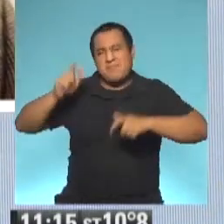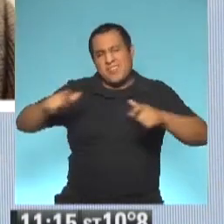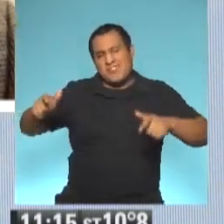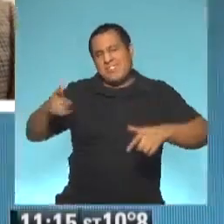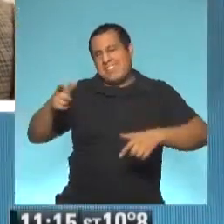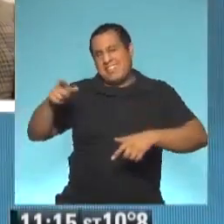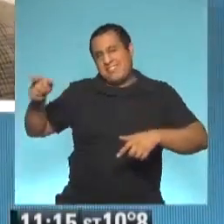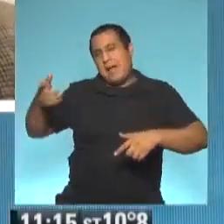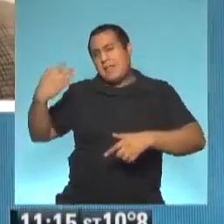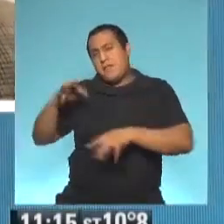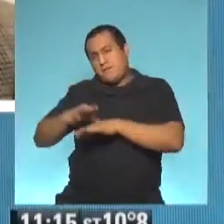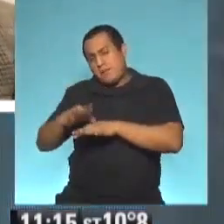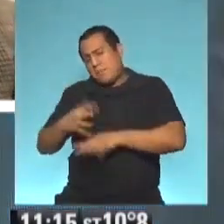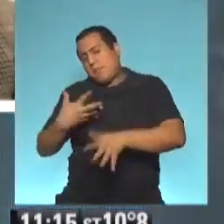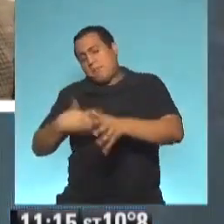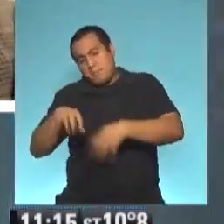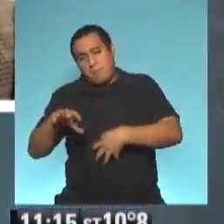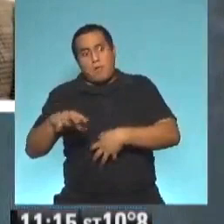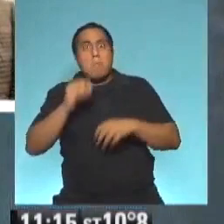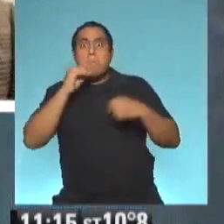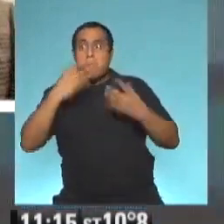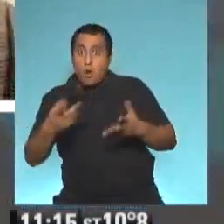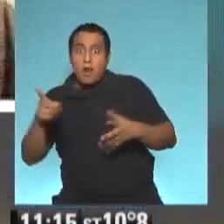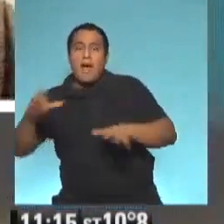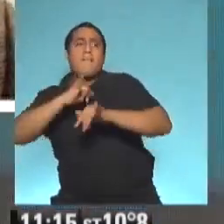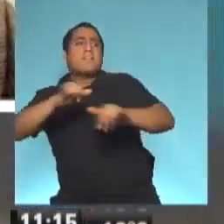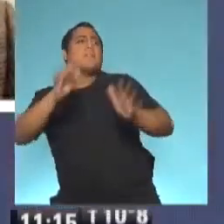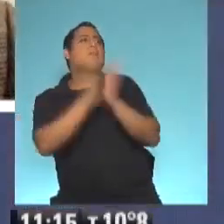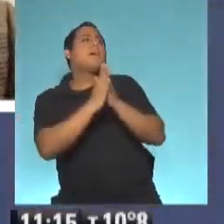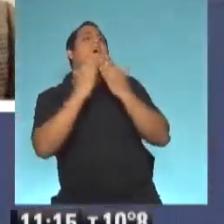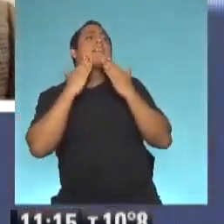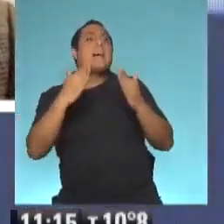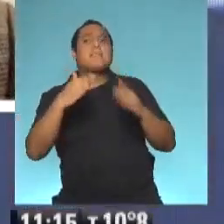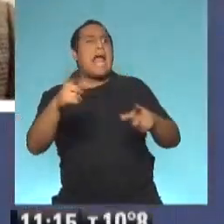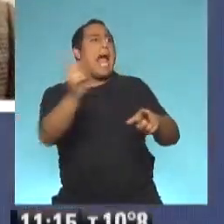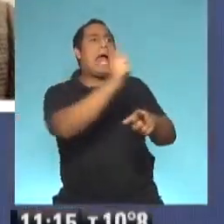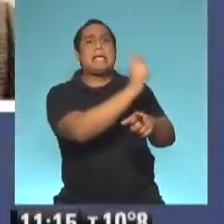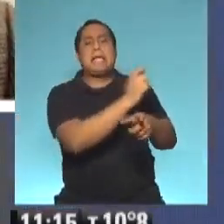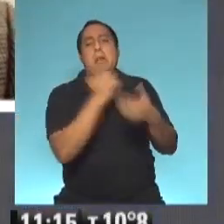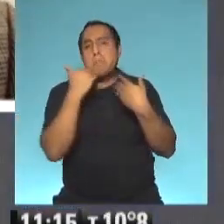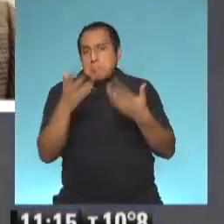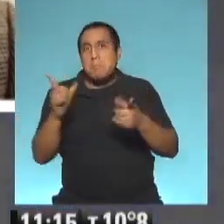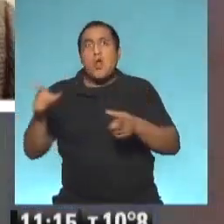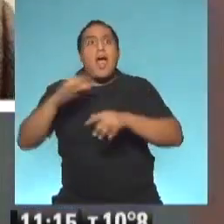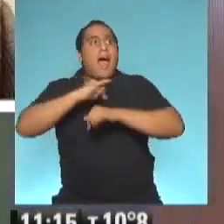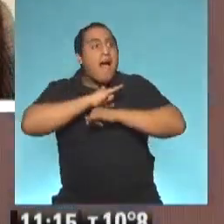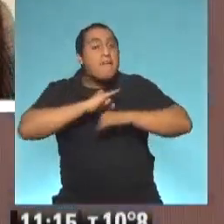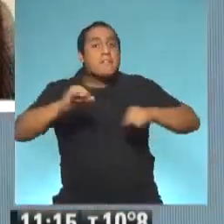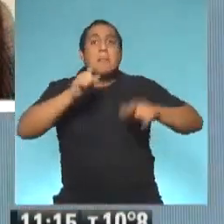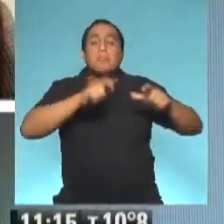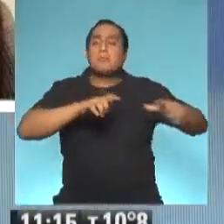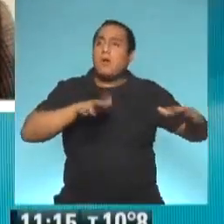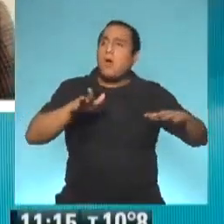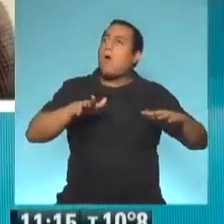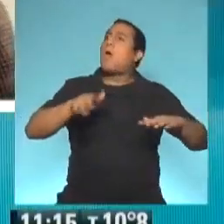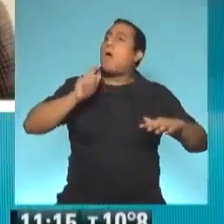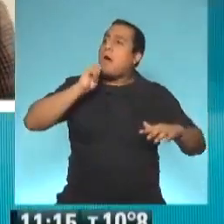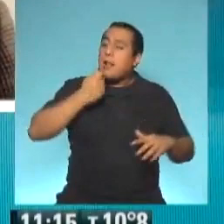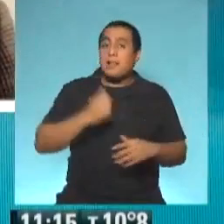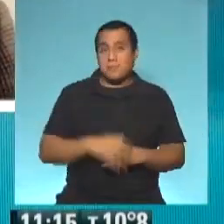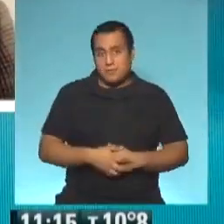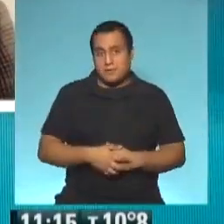personas trasplantadas hacia ese donante anónimo es un muy lindo mensaje que escucha la sociedad también,